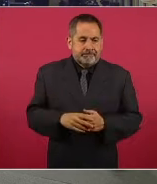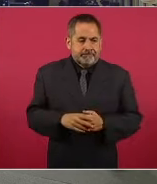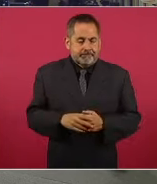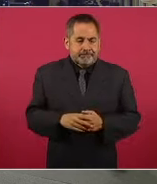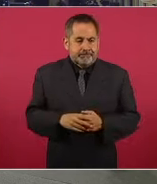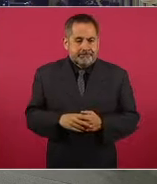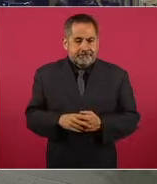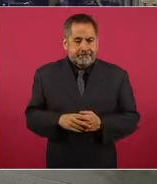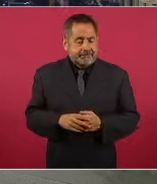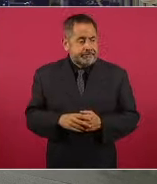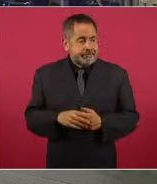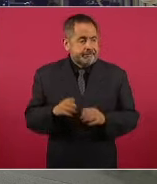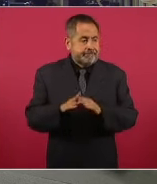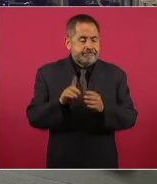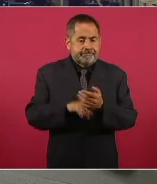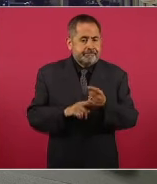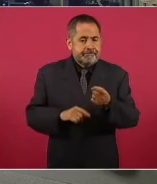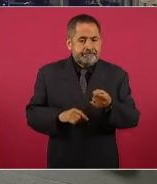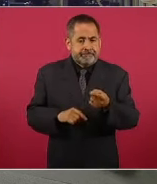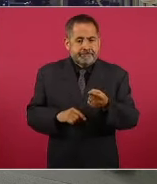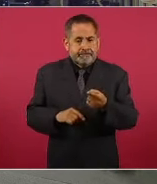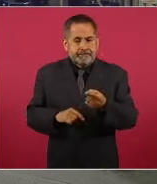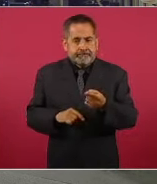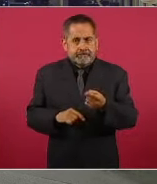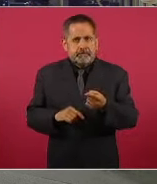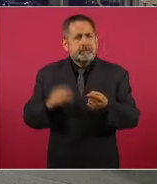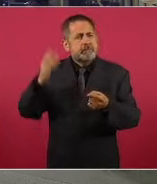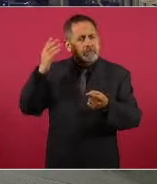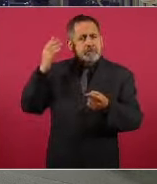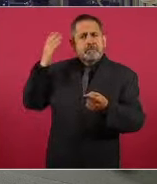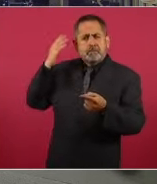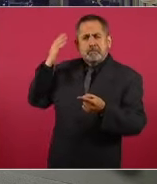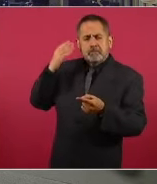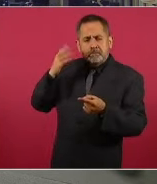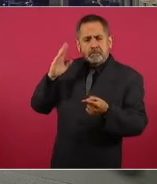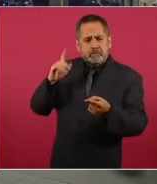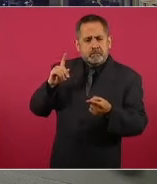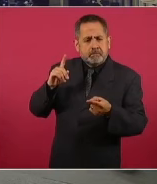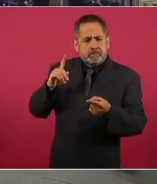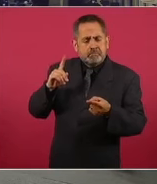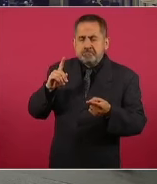Llegamos a ser autosuficientes y